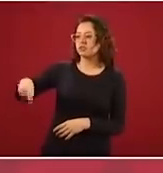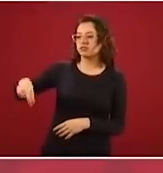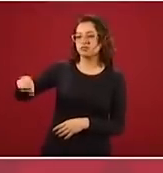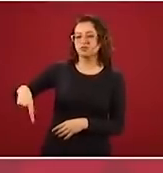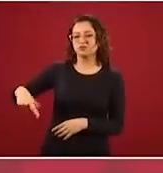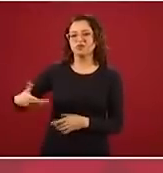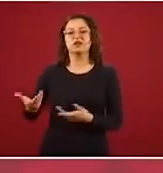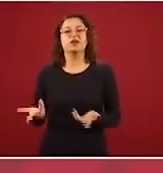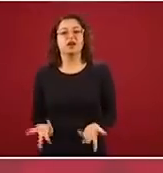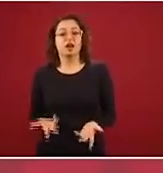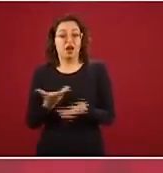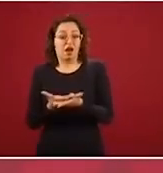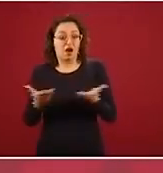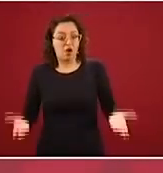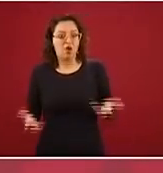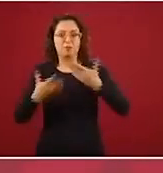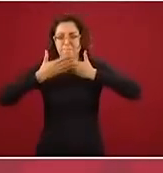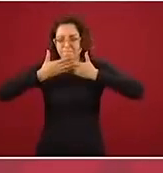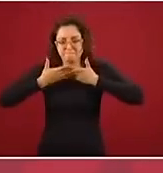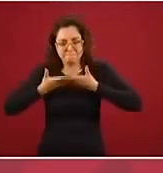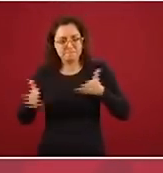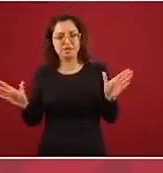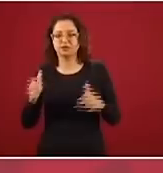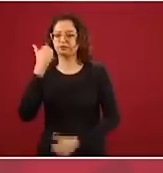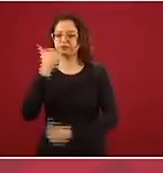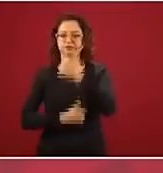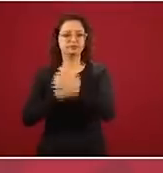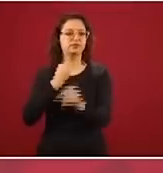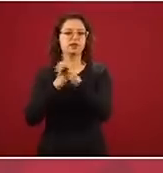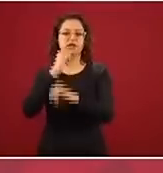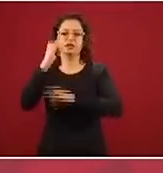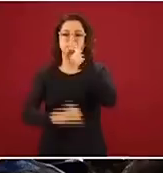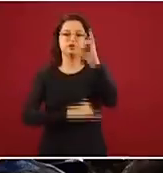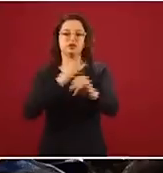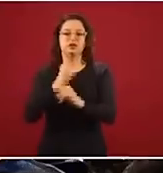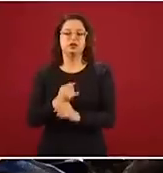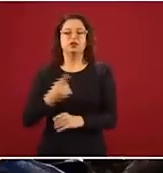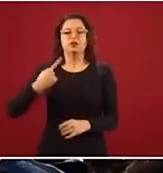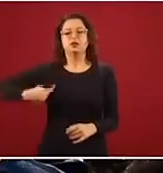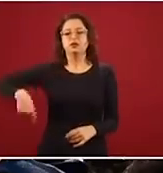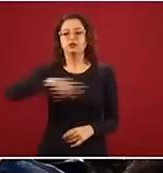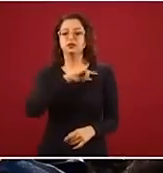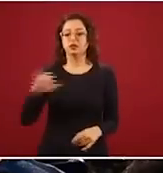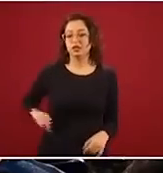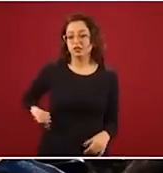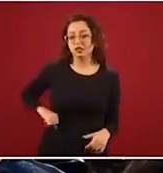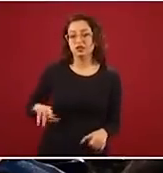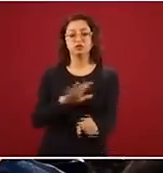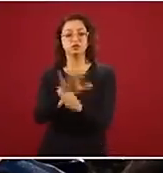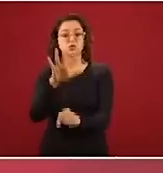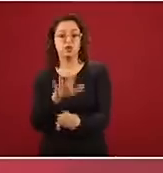Entonces se abrió al mercado internacional, porque lo que nos interesa es tener las